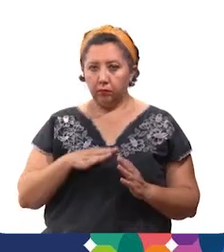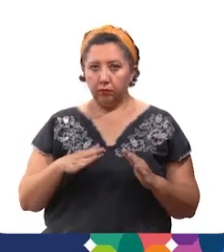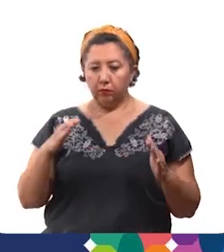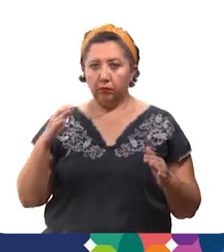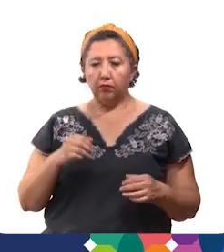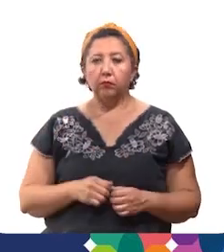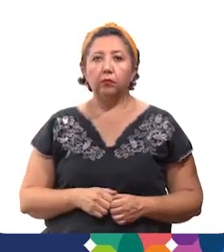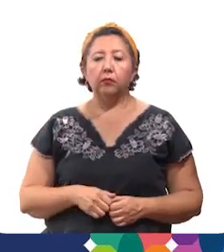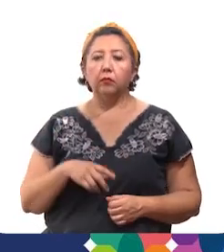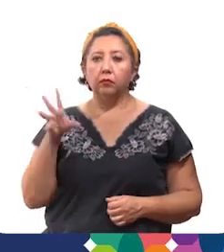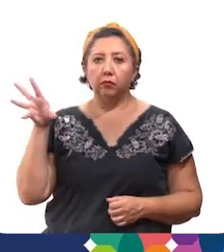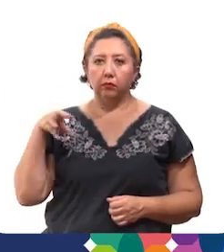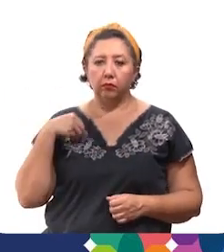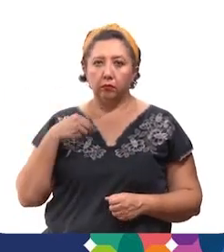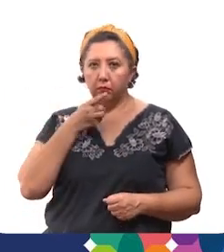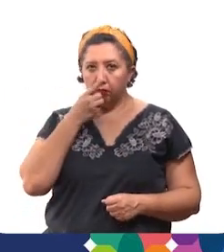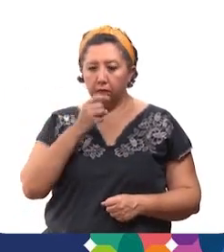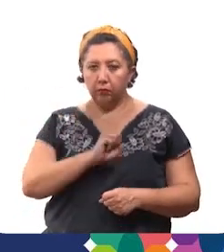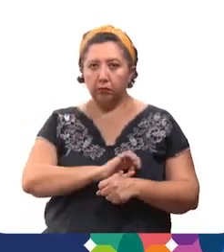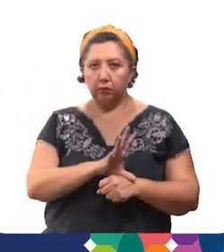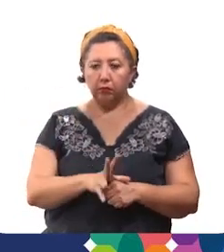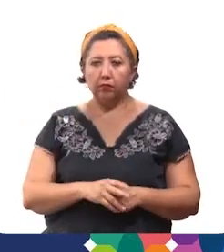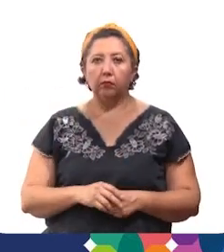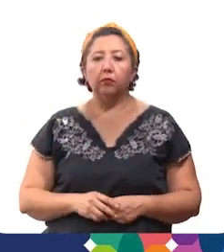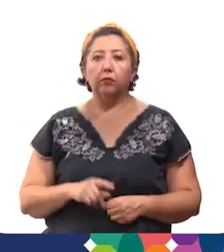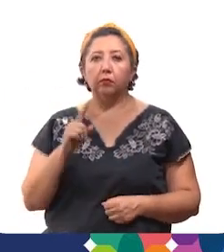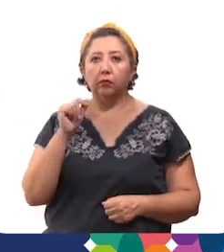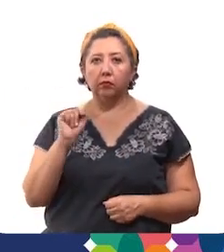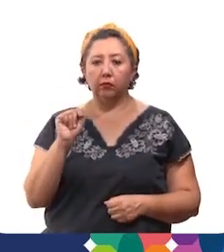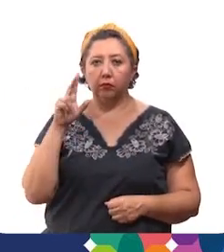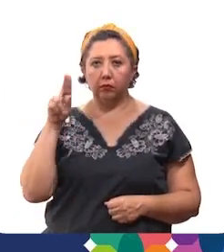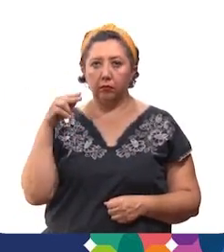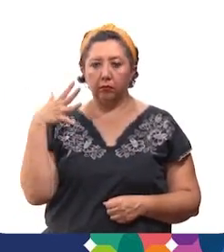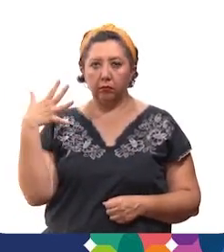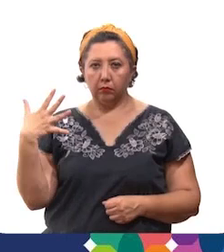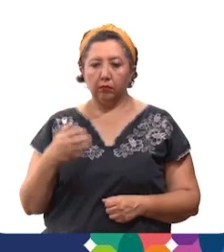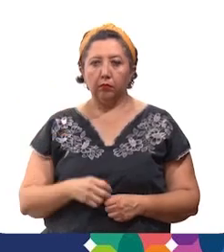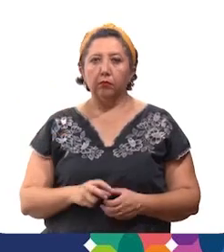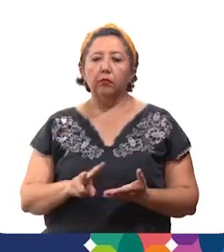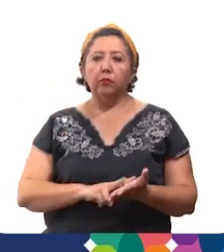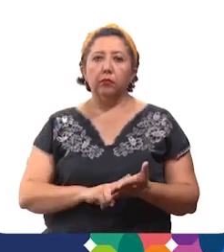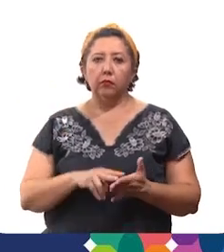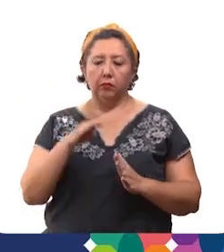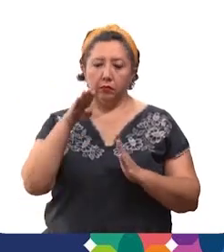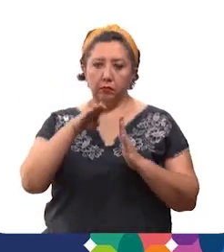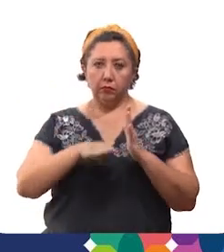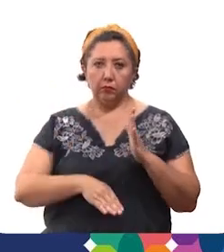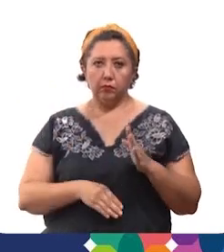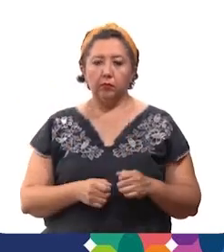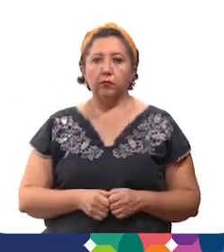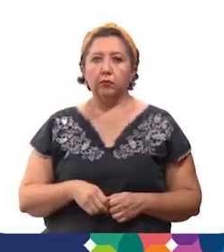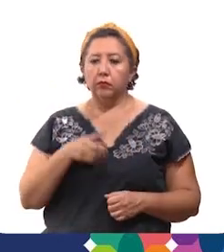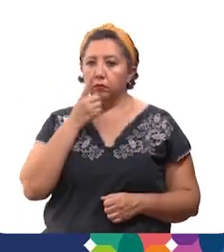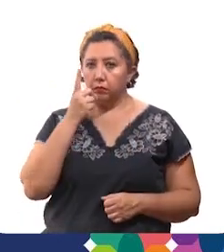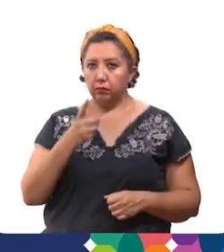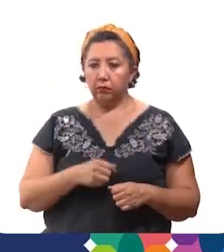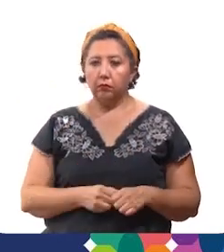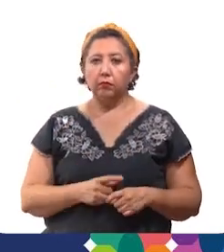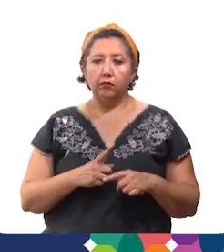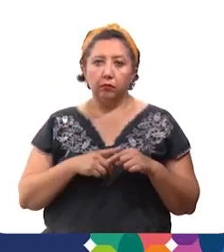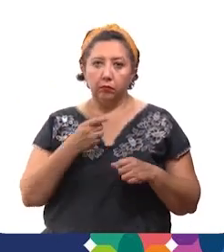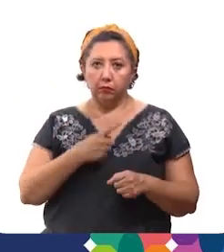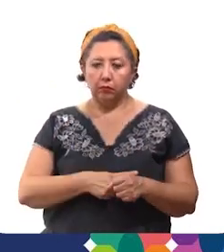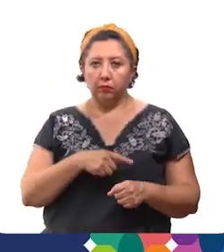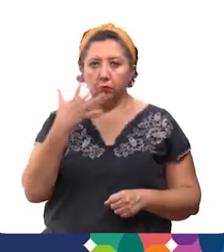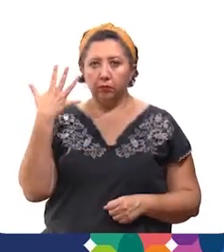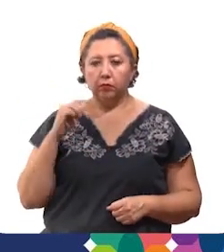ascenso. El ritmo de contagiosidad del coronavirus es de 0.85, en verde y en descenso. La positividad de los casos